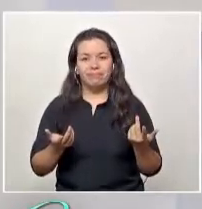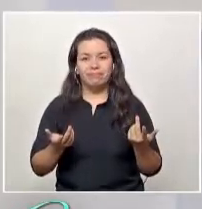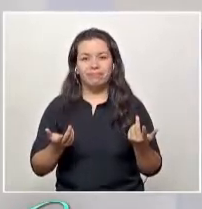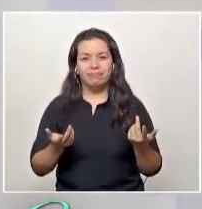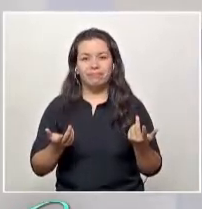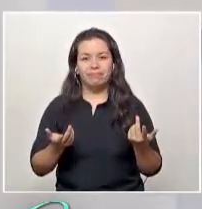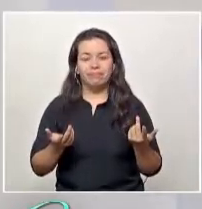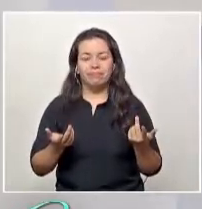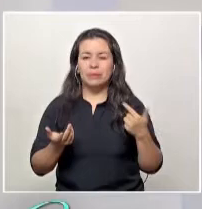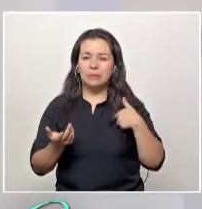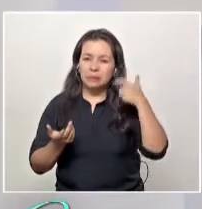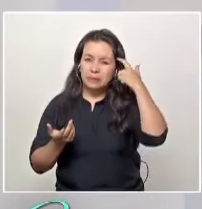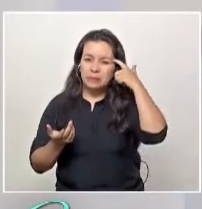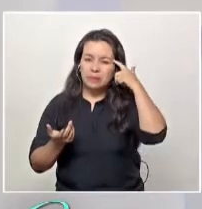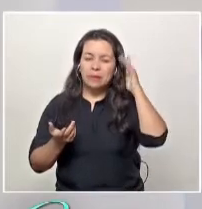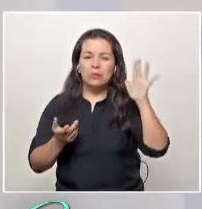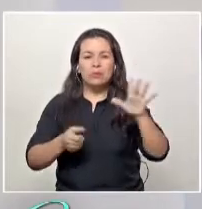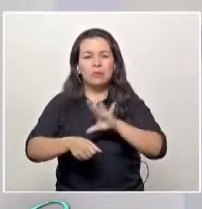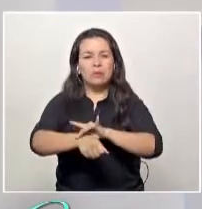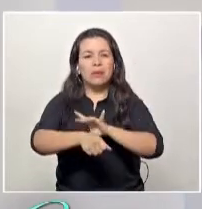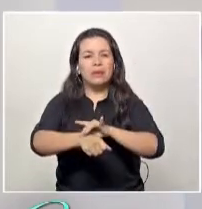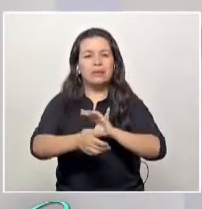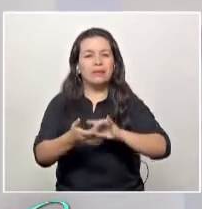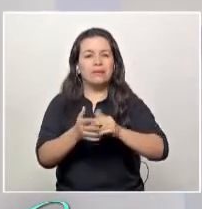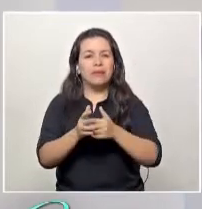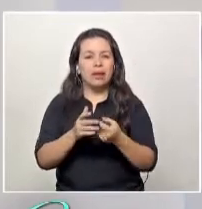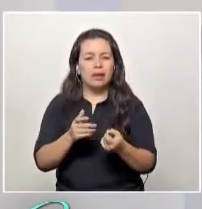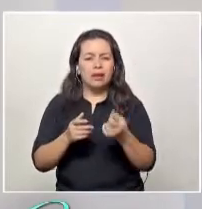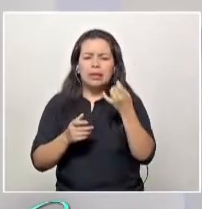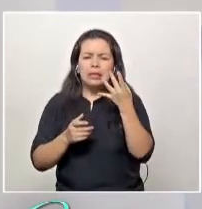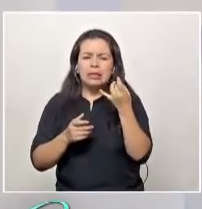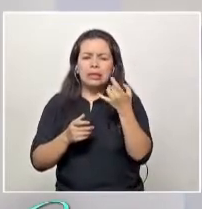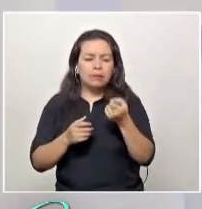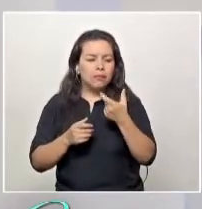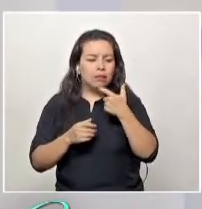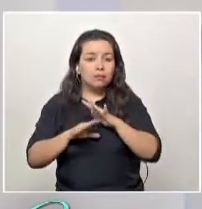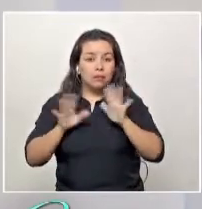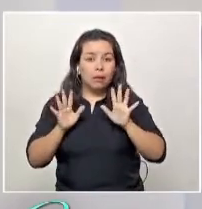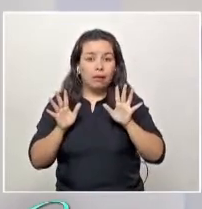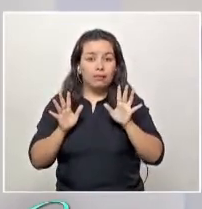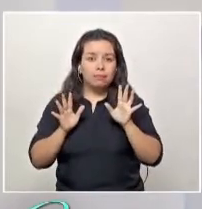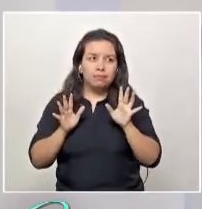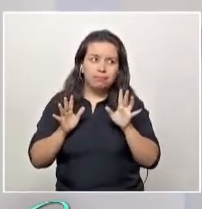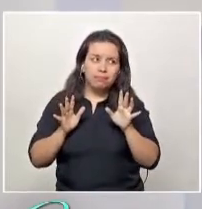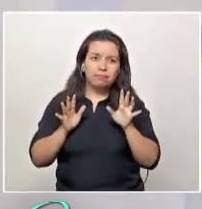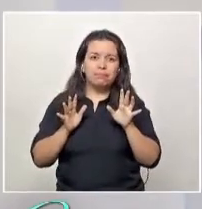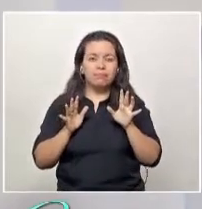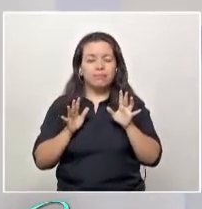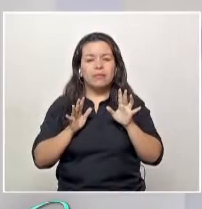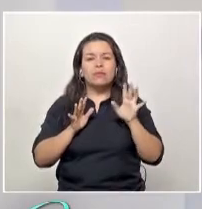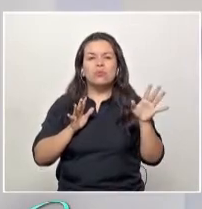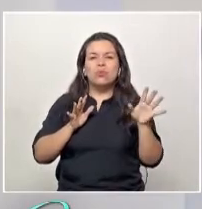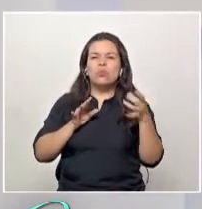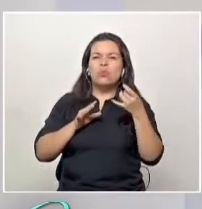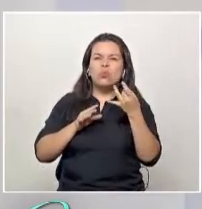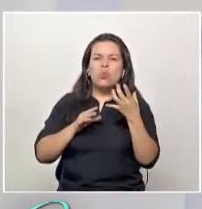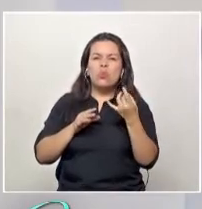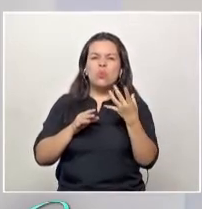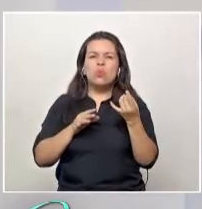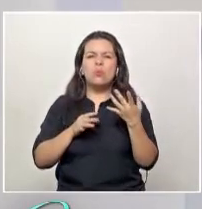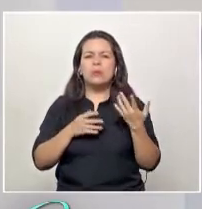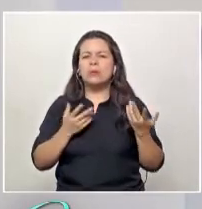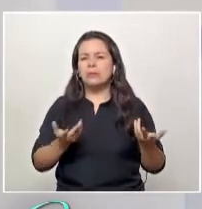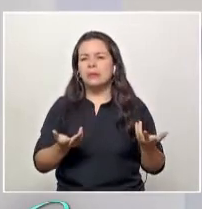porque yo creo que el tema de la medicina no es dolor y tomar pastica analgésica. Yo creo que el tema de la medicina es dolor y